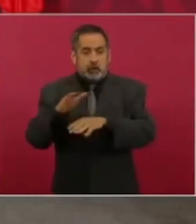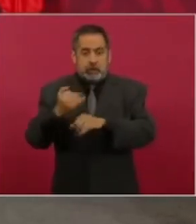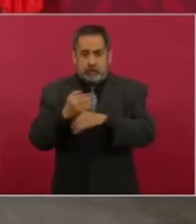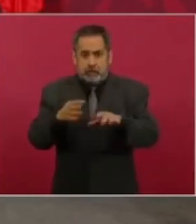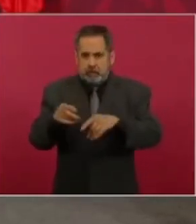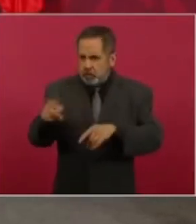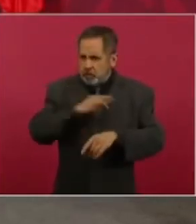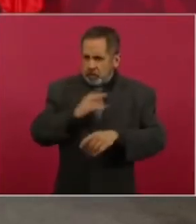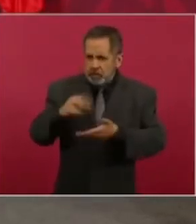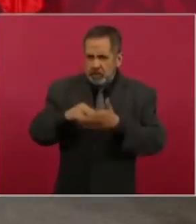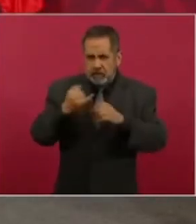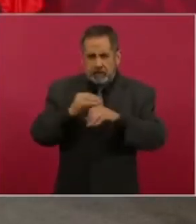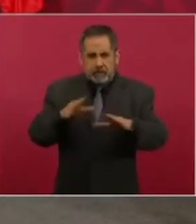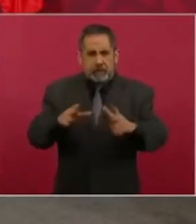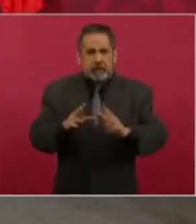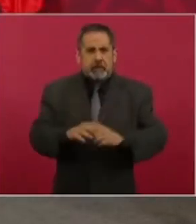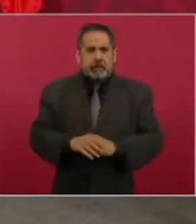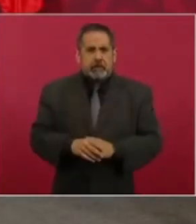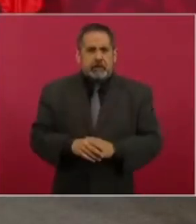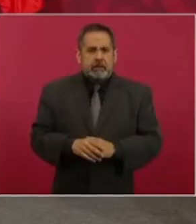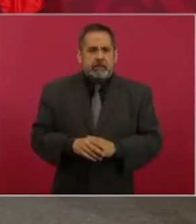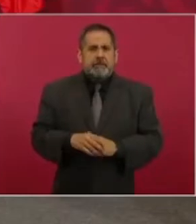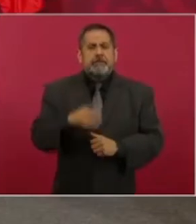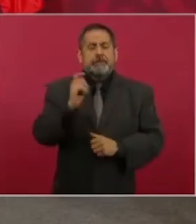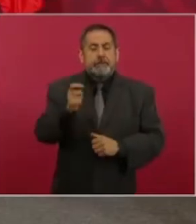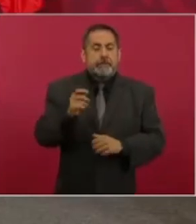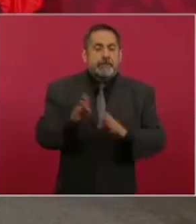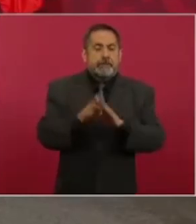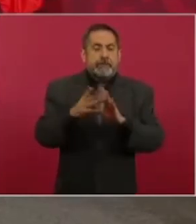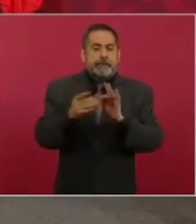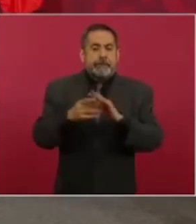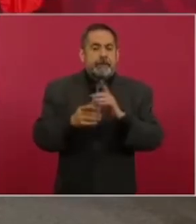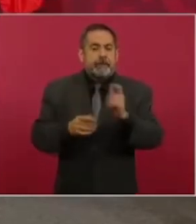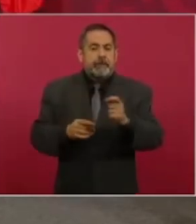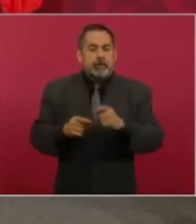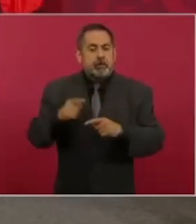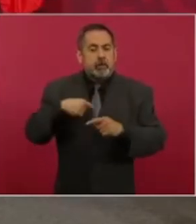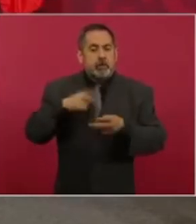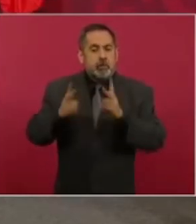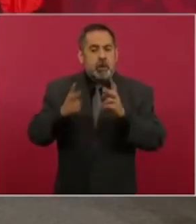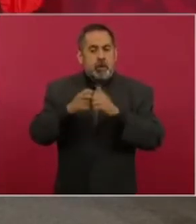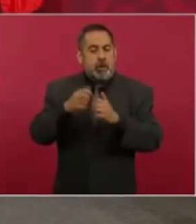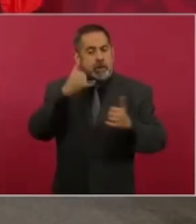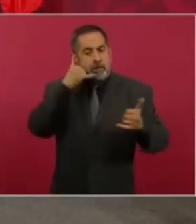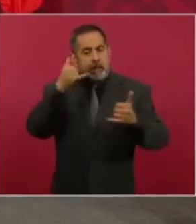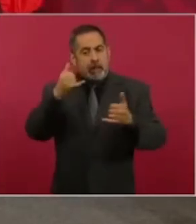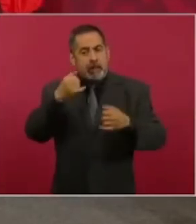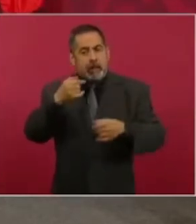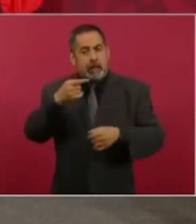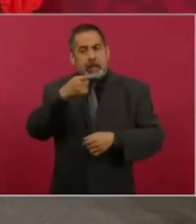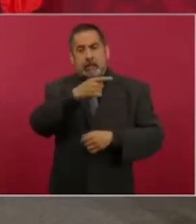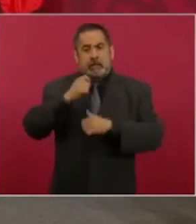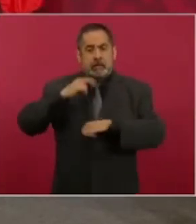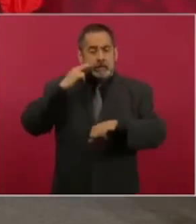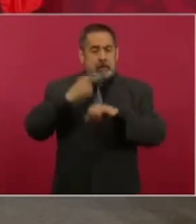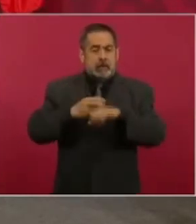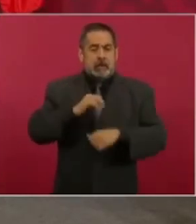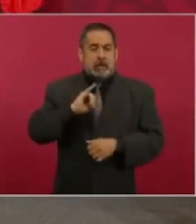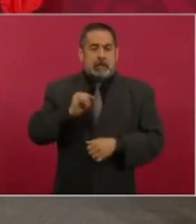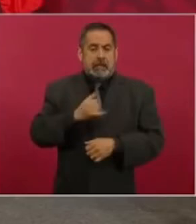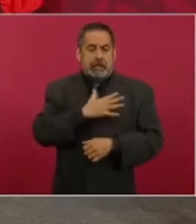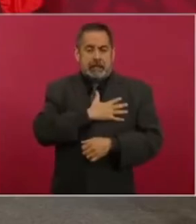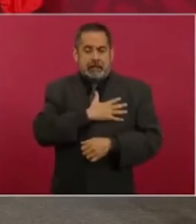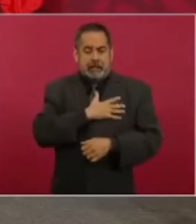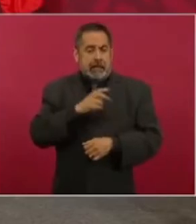puedes informar? Sí. Y nada más es que voy a hablar por teléfono con el primer ministro Trudeau de